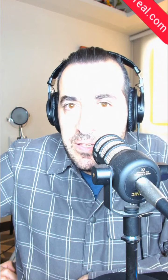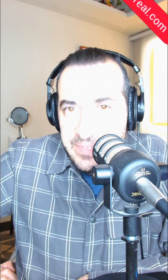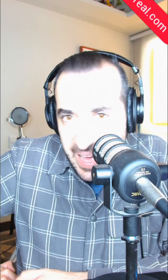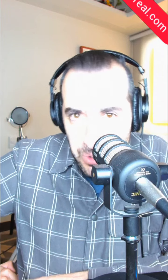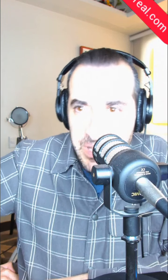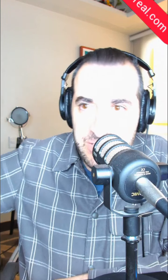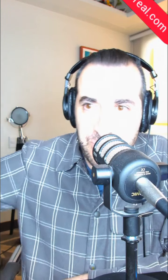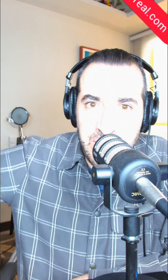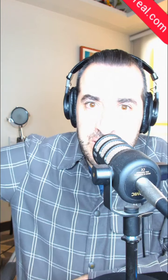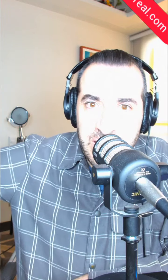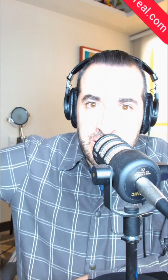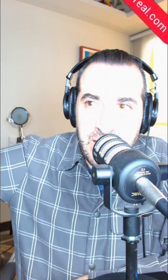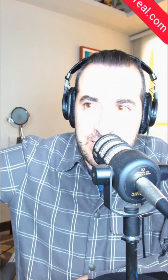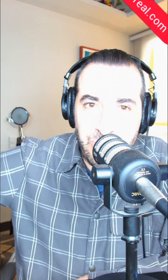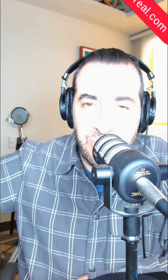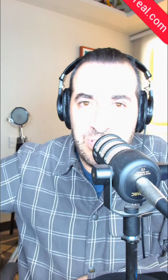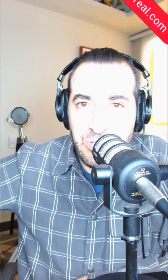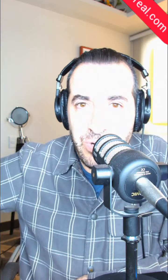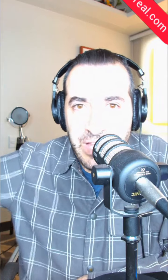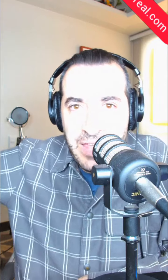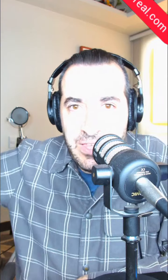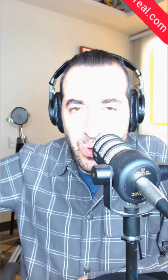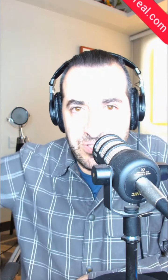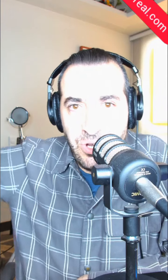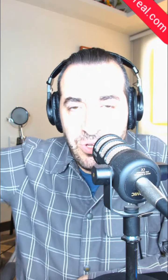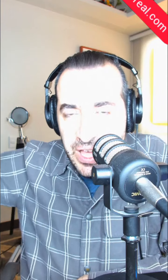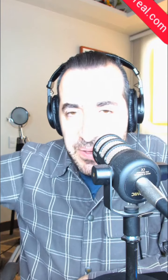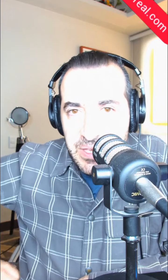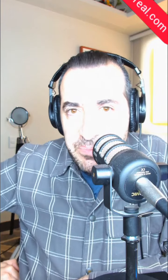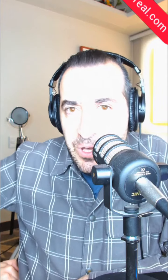el... Ya olvídense ustedes de la situación de seguridad,